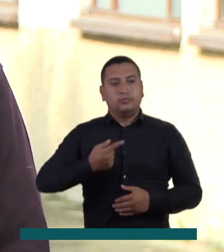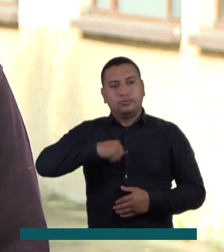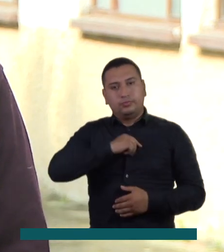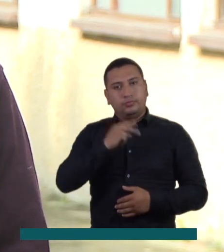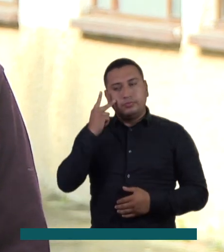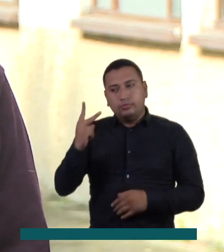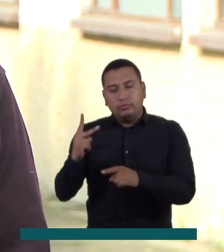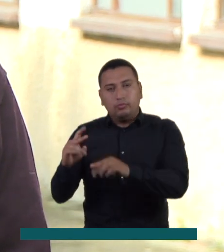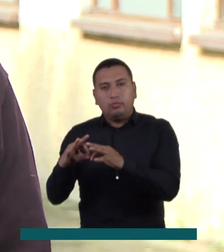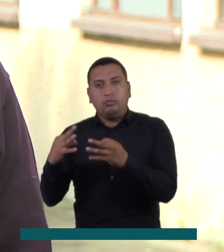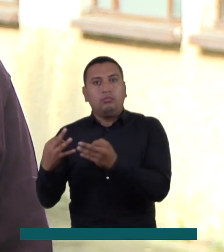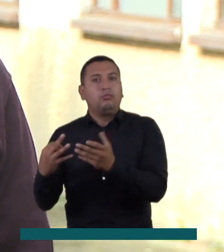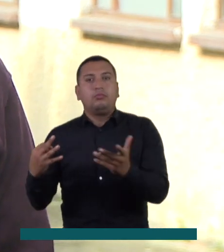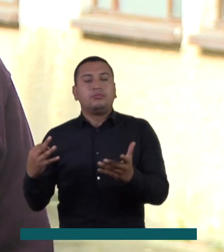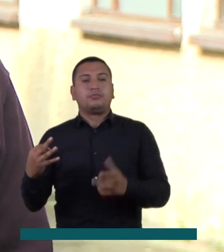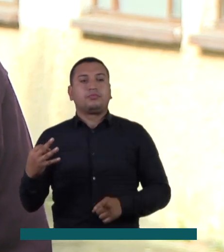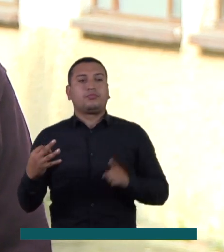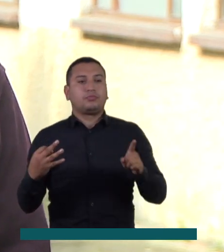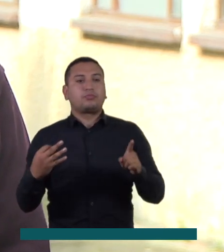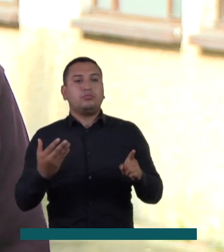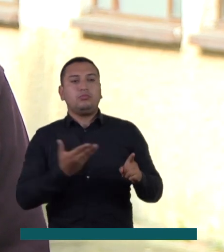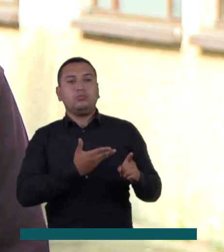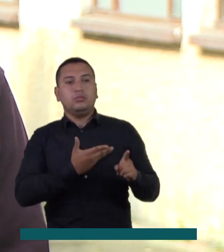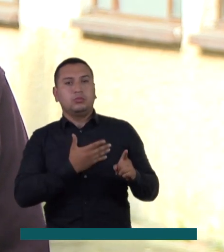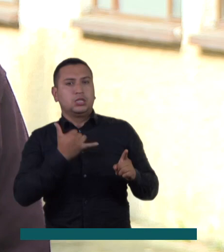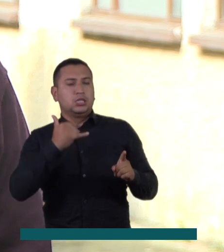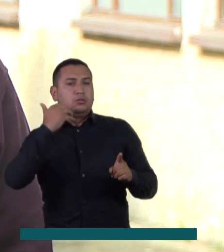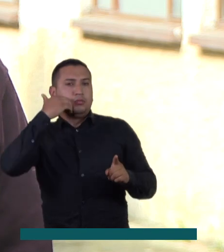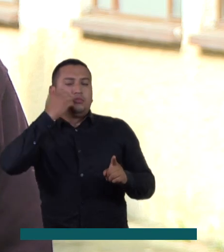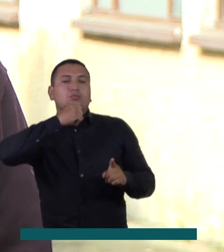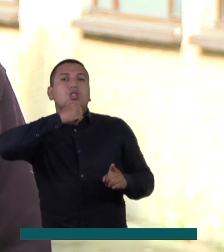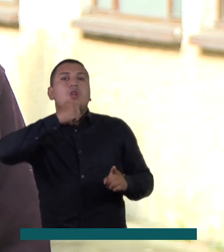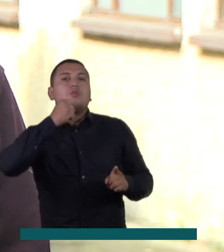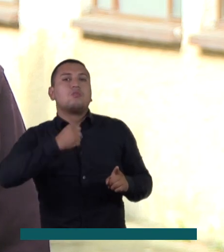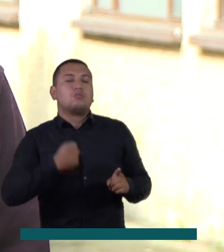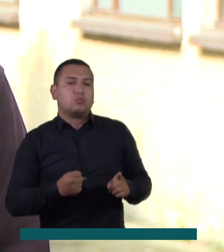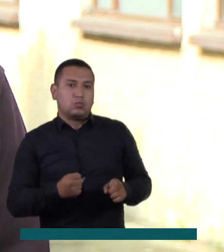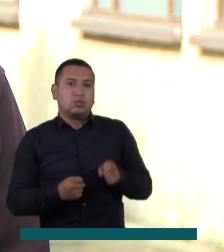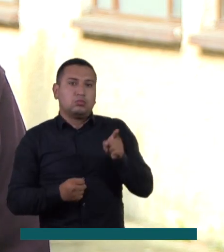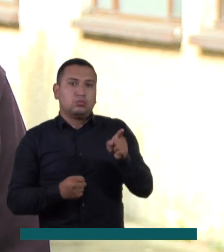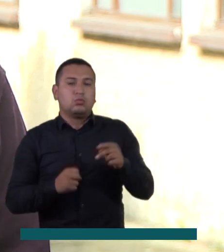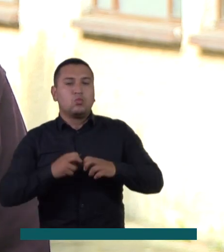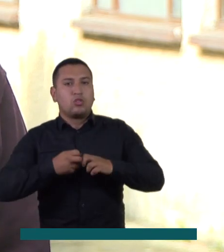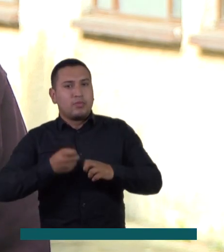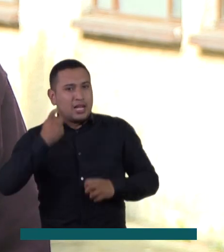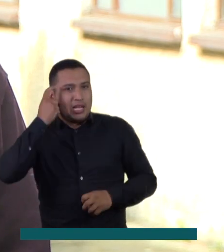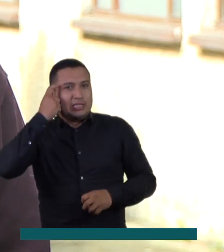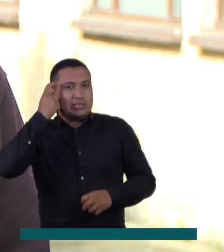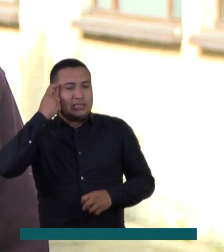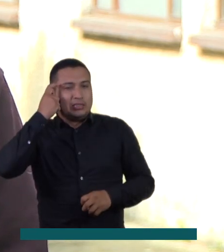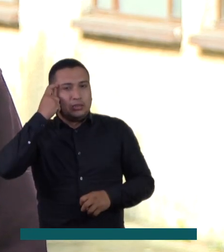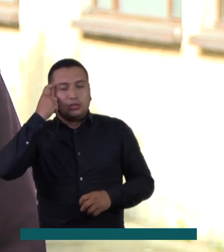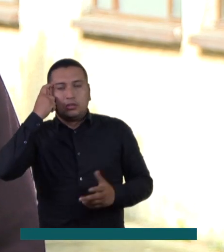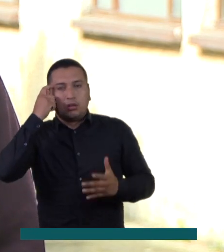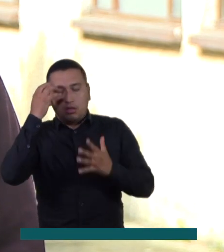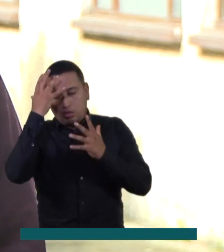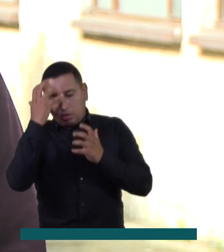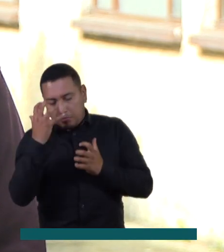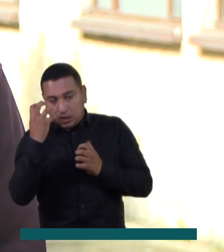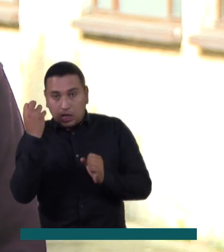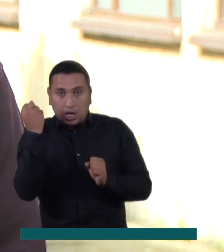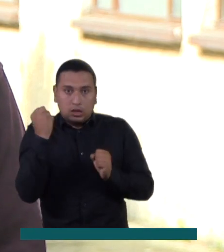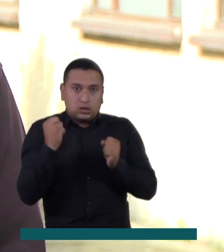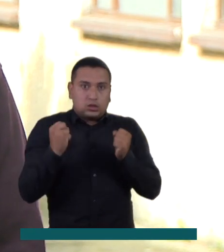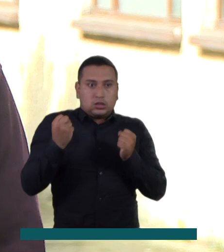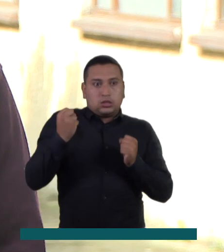subsiste de la pensión de la mamá, ya adulta mayor, con un problema de salud mental que tiene que ver con depresión y ansiedad,